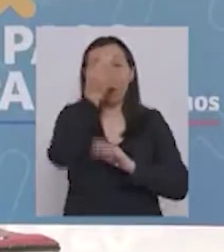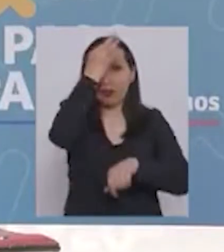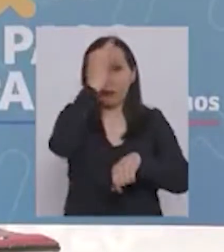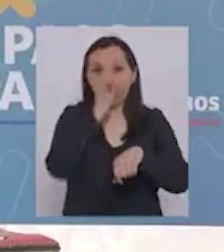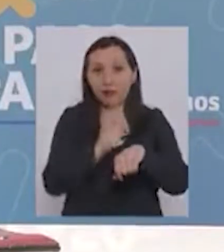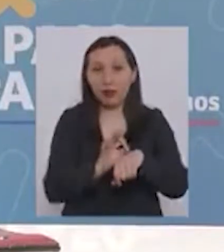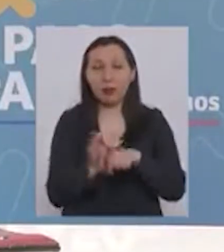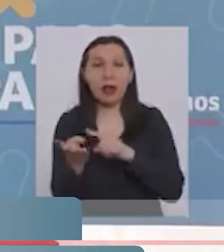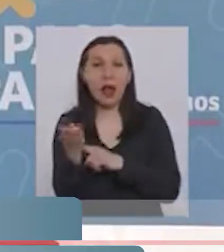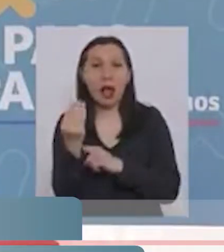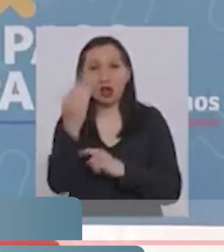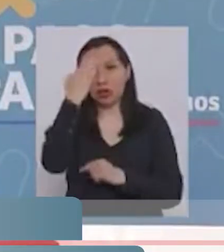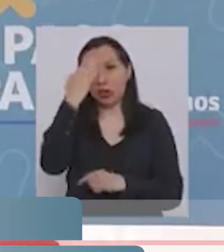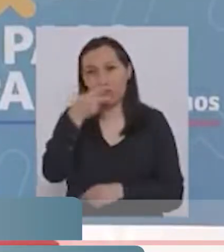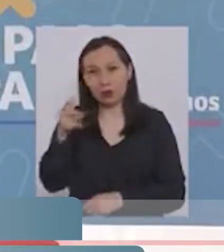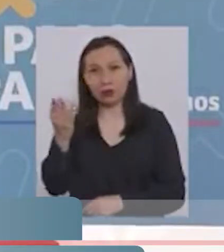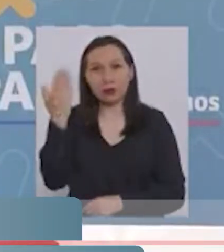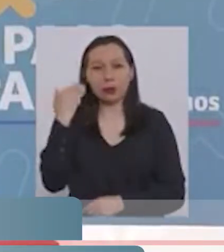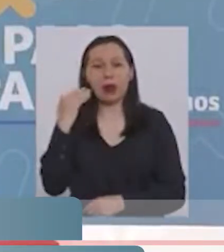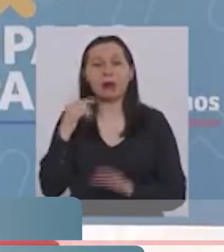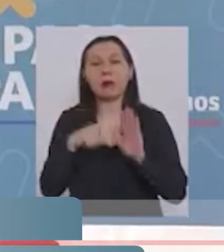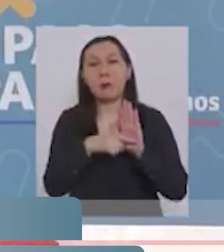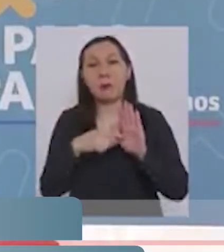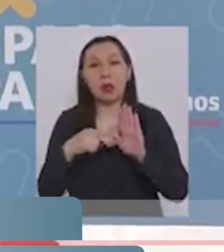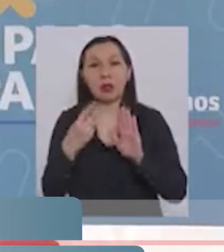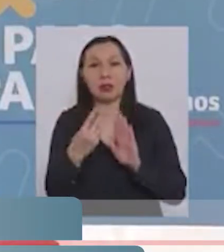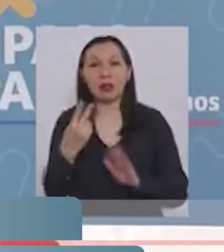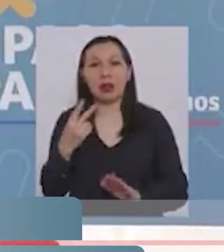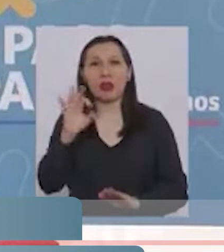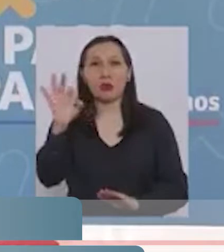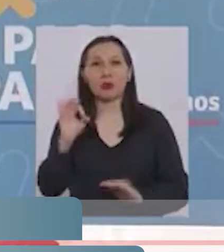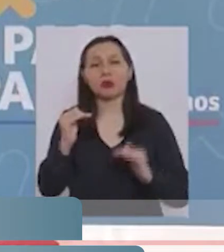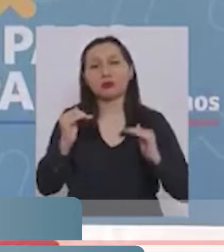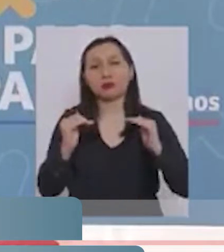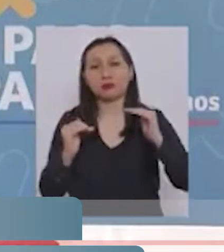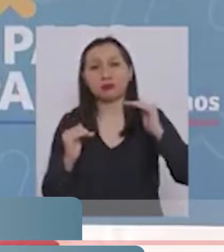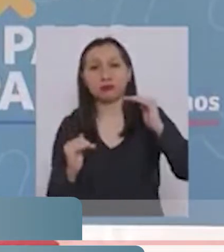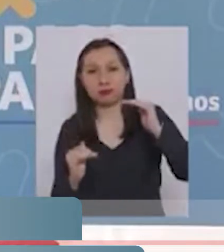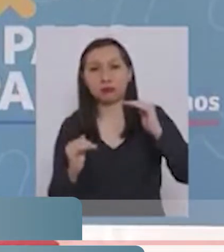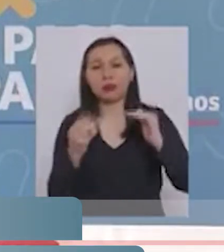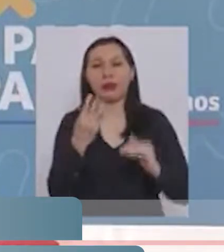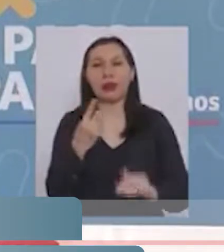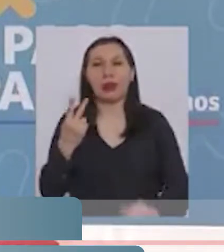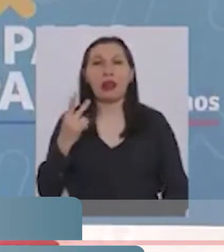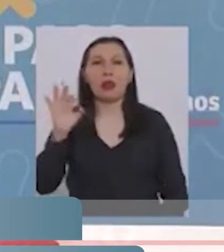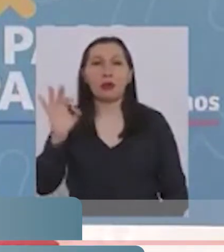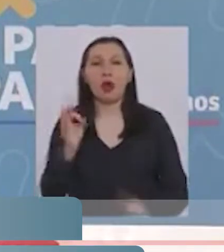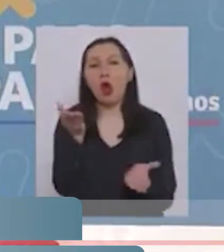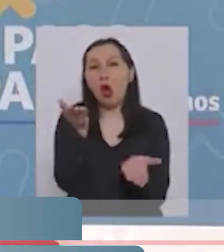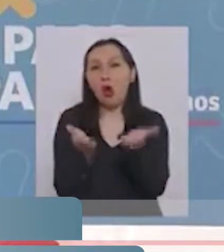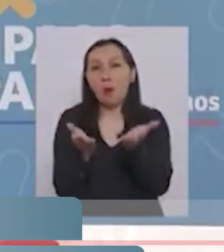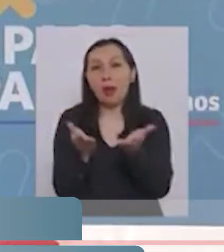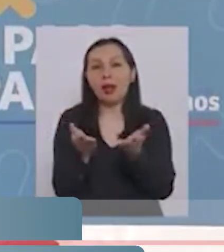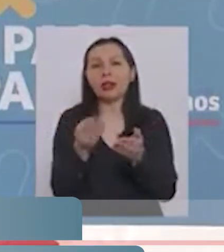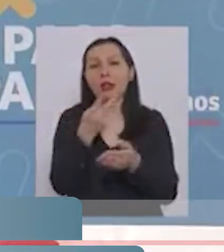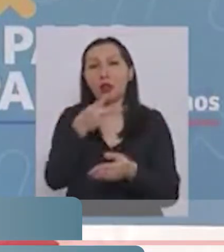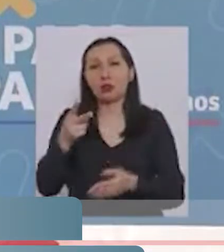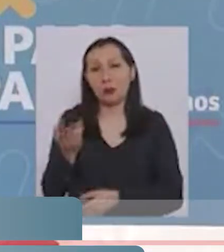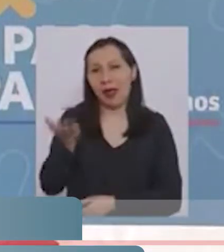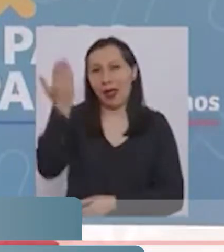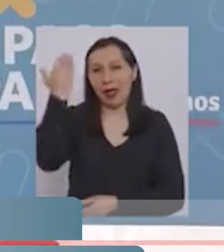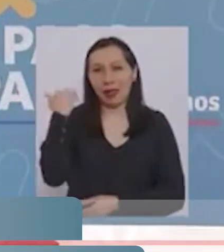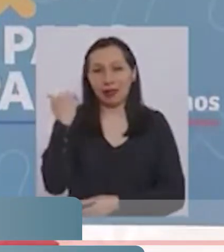en los últimos 14 días varían en menos 32% una caída del 32% con respecto a los 14 días